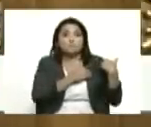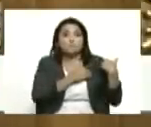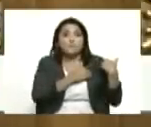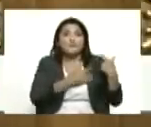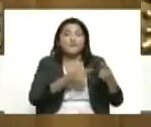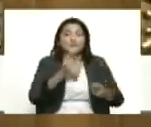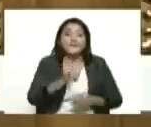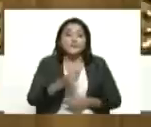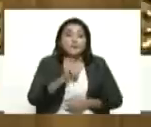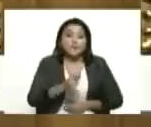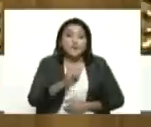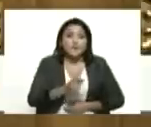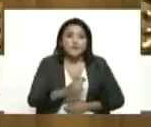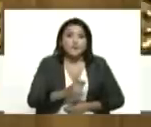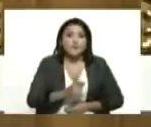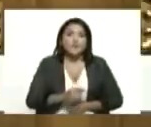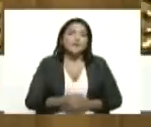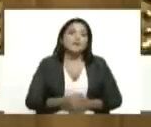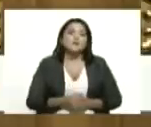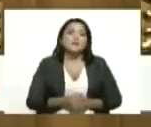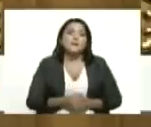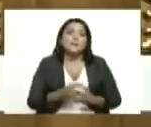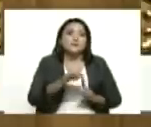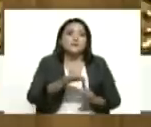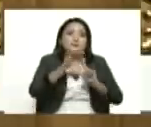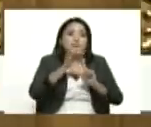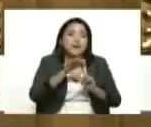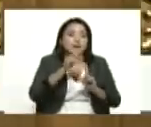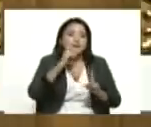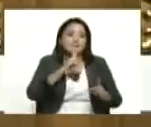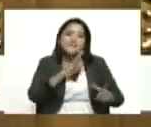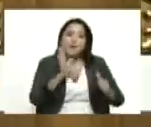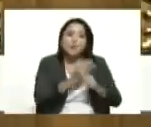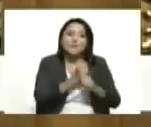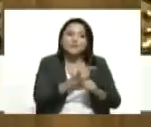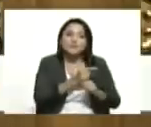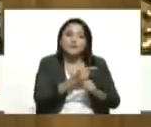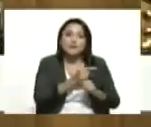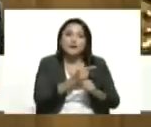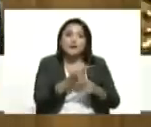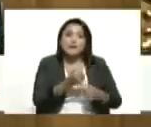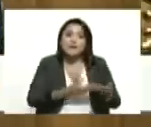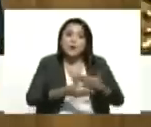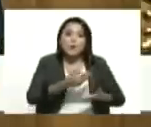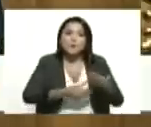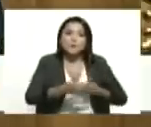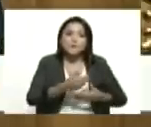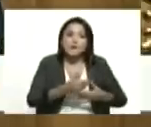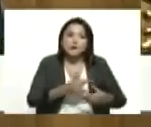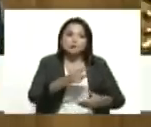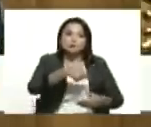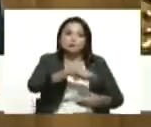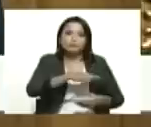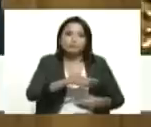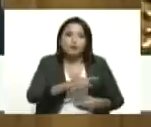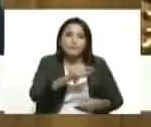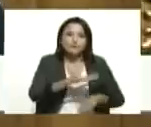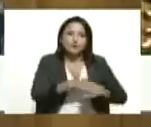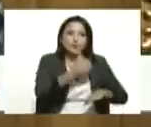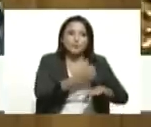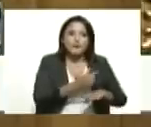se determina negociando con los implicados, se le aplicará el